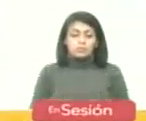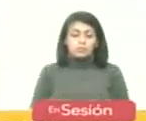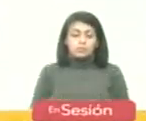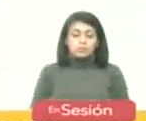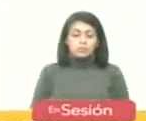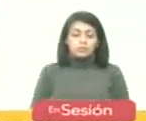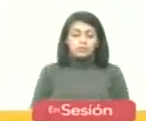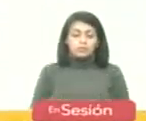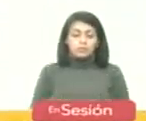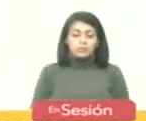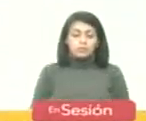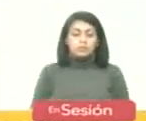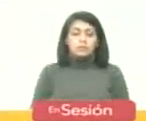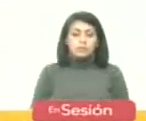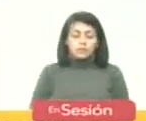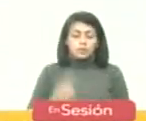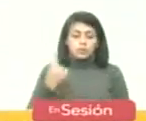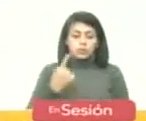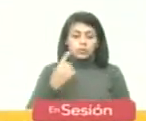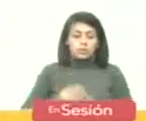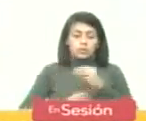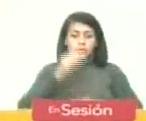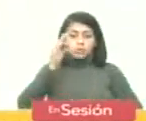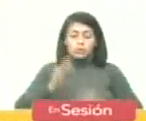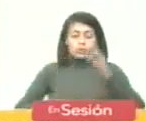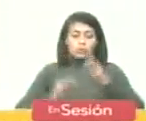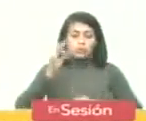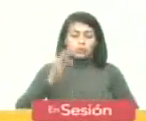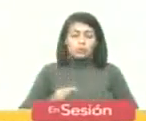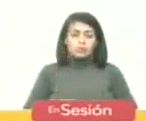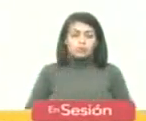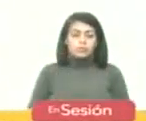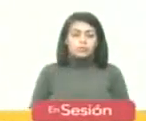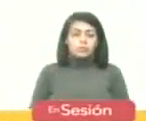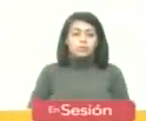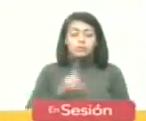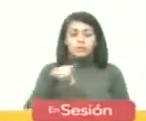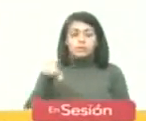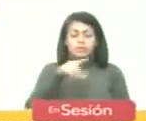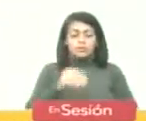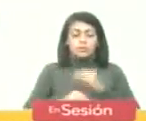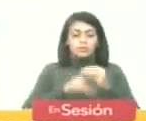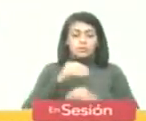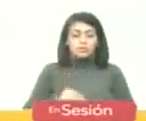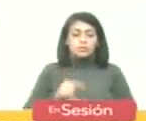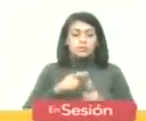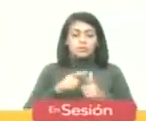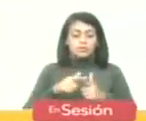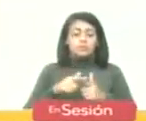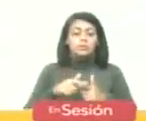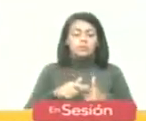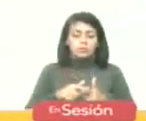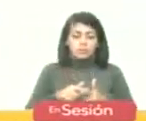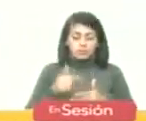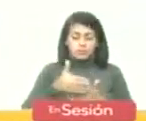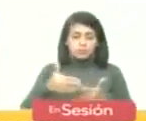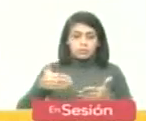se está no solamente haciendo justicia, sino que se está sentando el